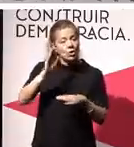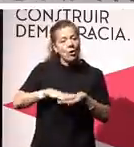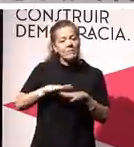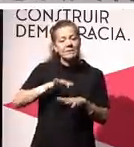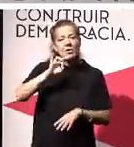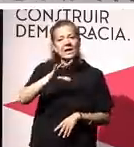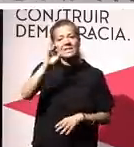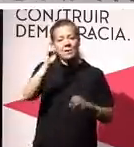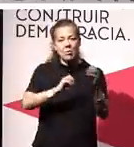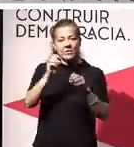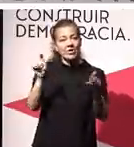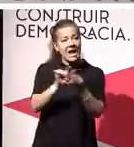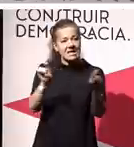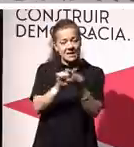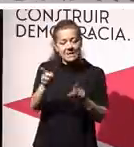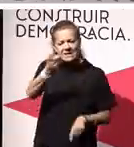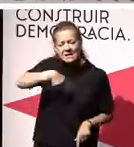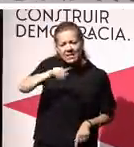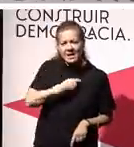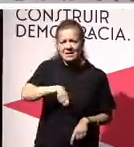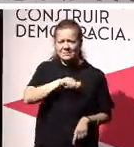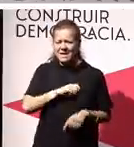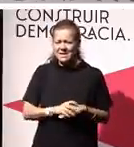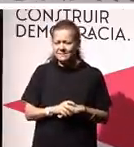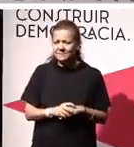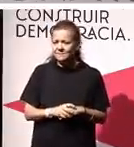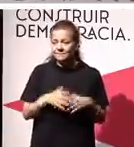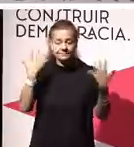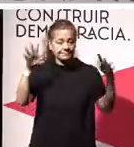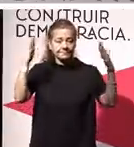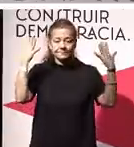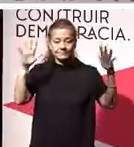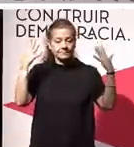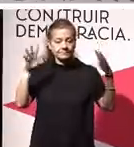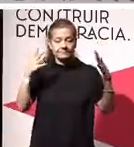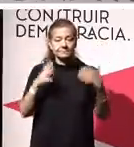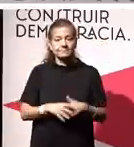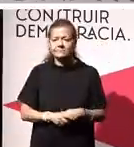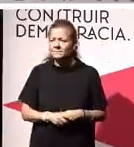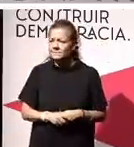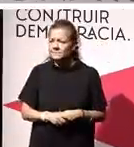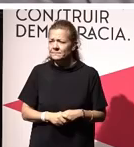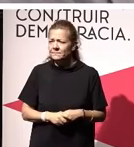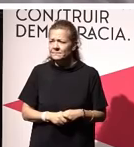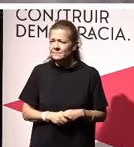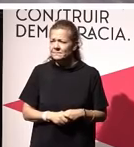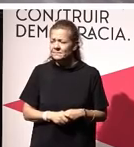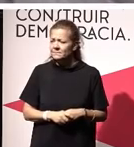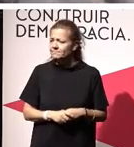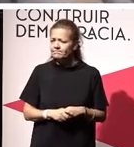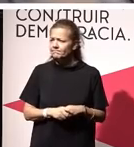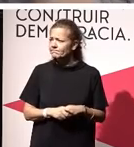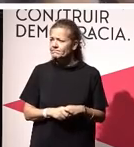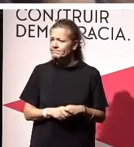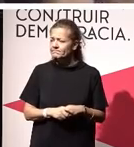15% a las grandes empresas de nuestro país. Y vamos a por una reforma fiscal ambiciosa para el 2022. Estamos pensando